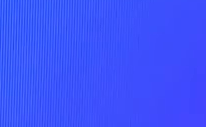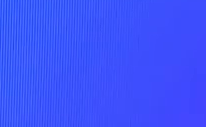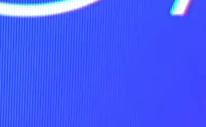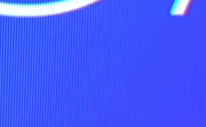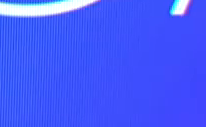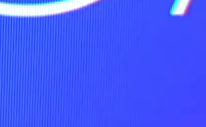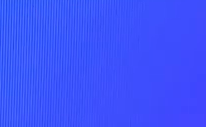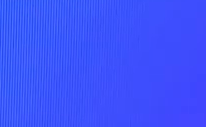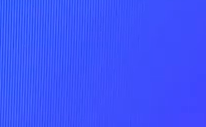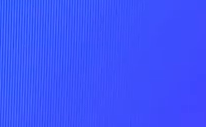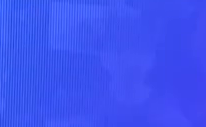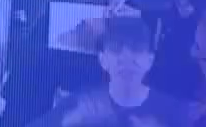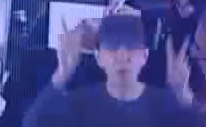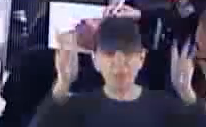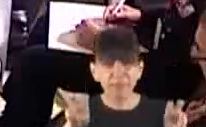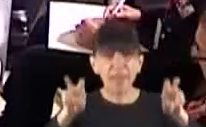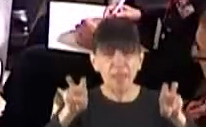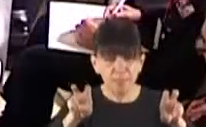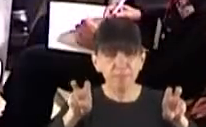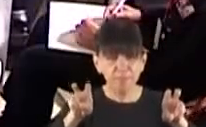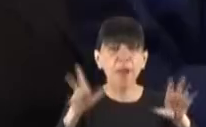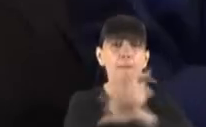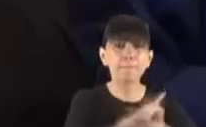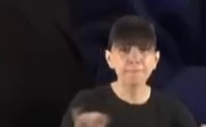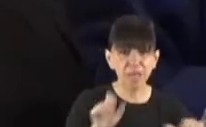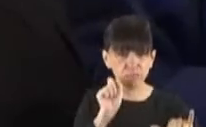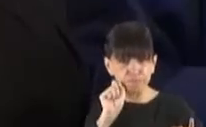Vamos directo al edificio Libertador. Habla el presidente Alberto Fernández.